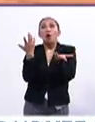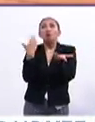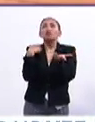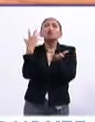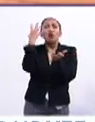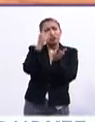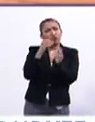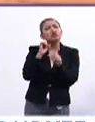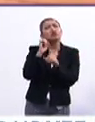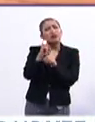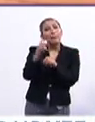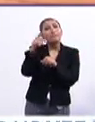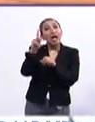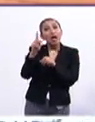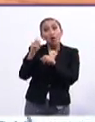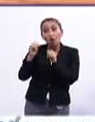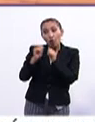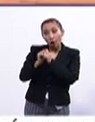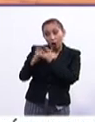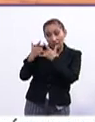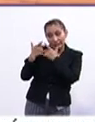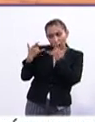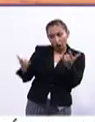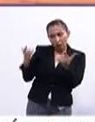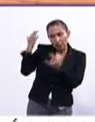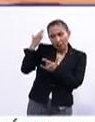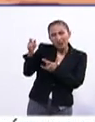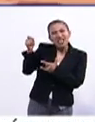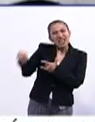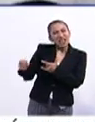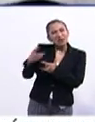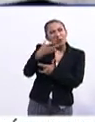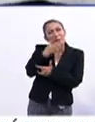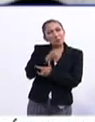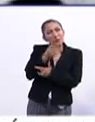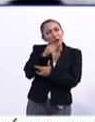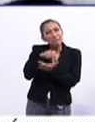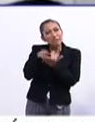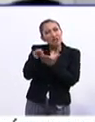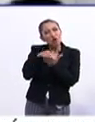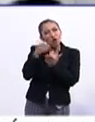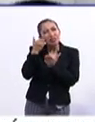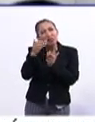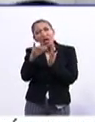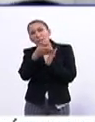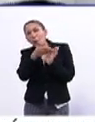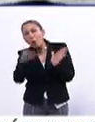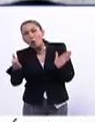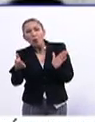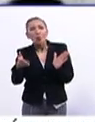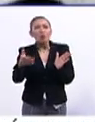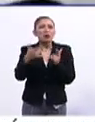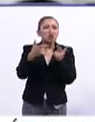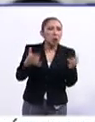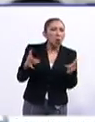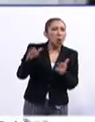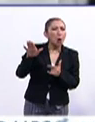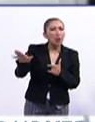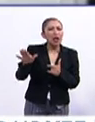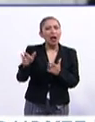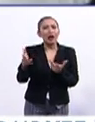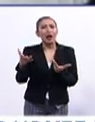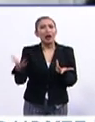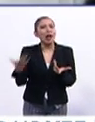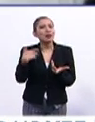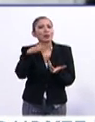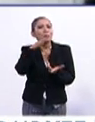impresionan las pinturas pero a menos que no estemos cultivados en estos periodos respecto